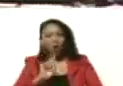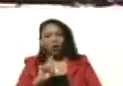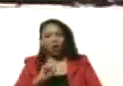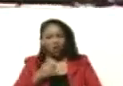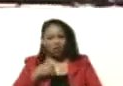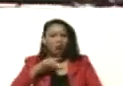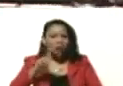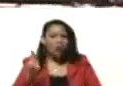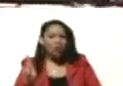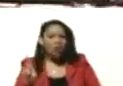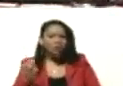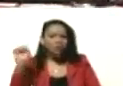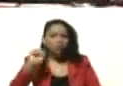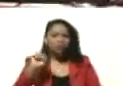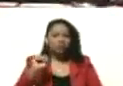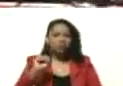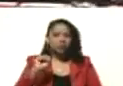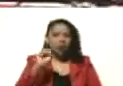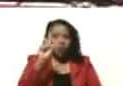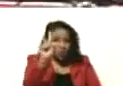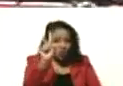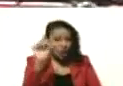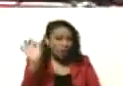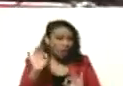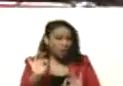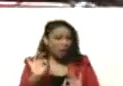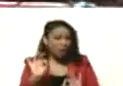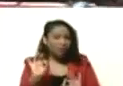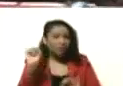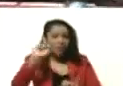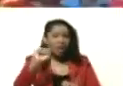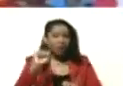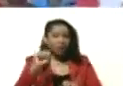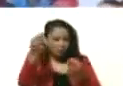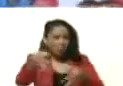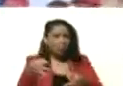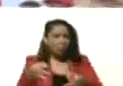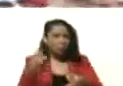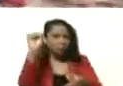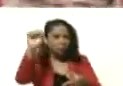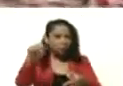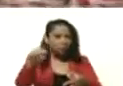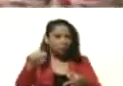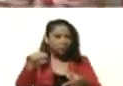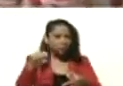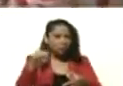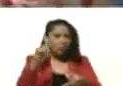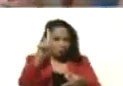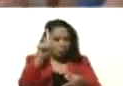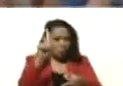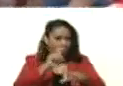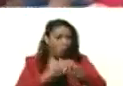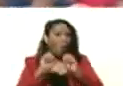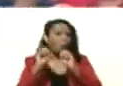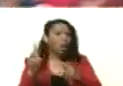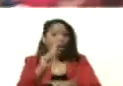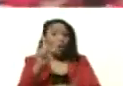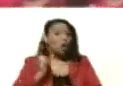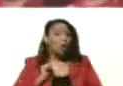pregunto, ¿un chance nada más? ¿Seguro? Un chance, si no lo